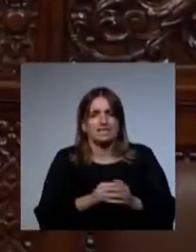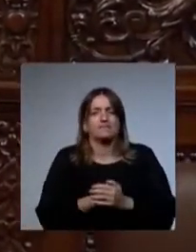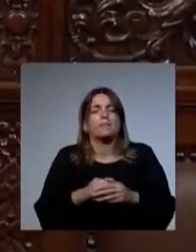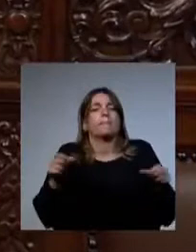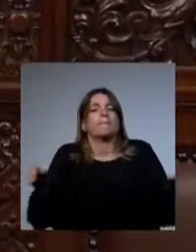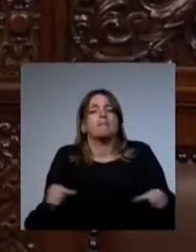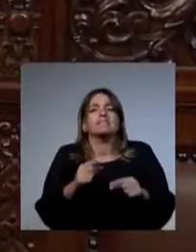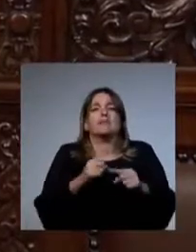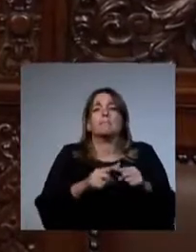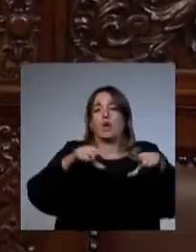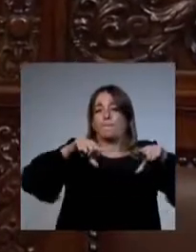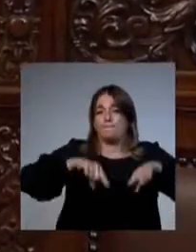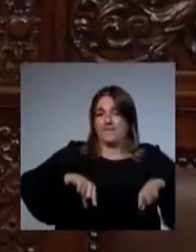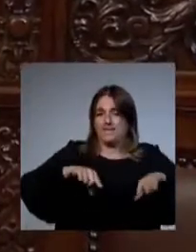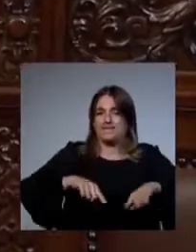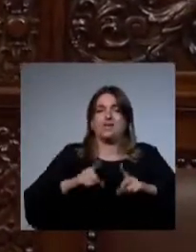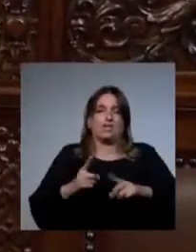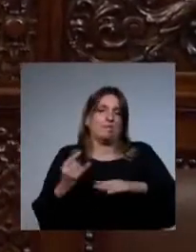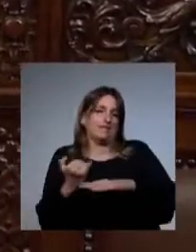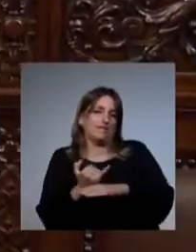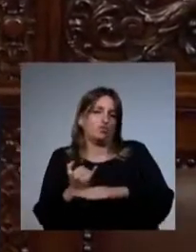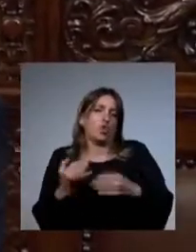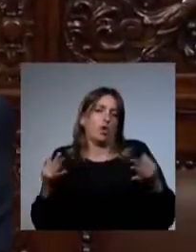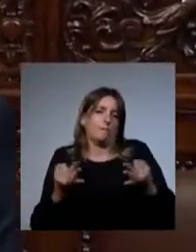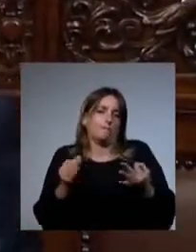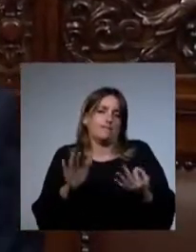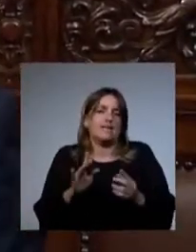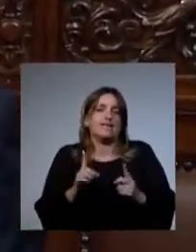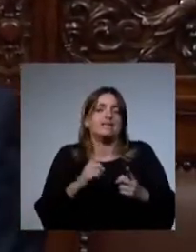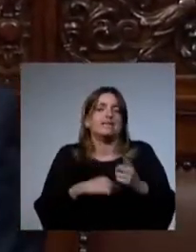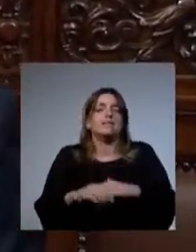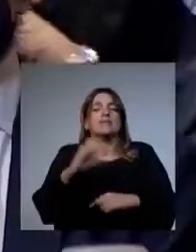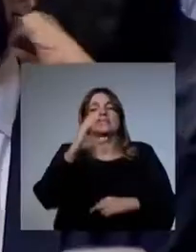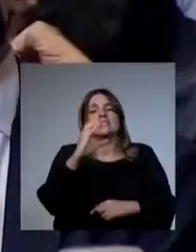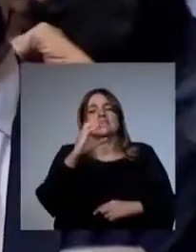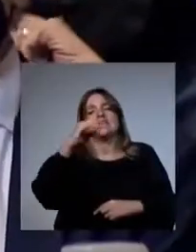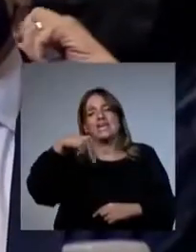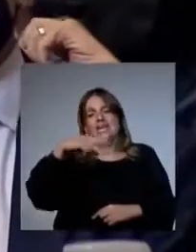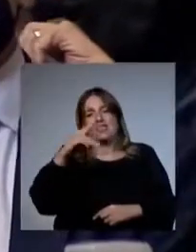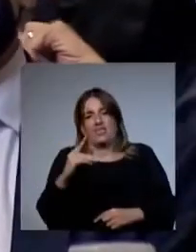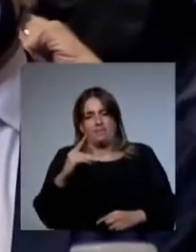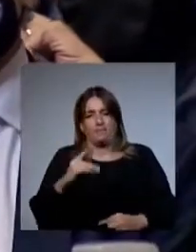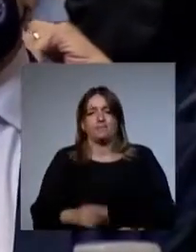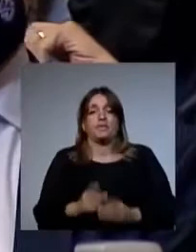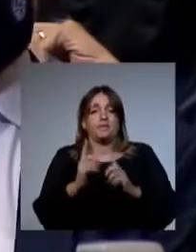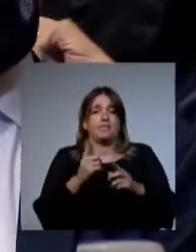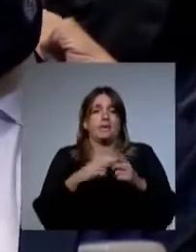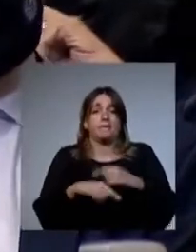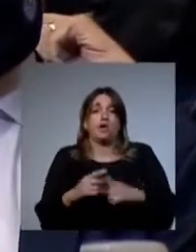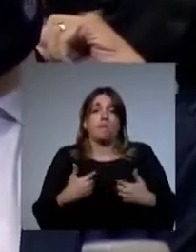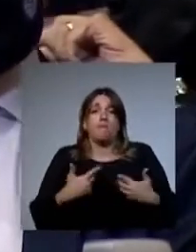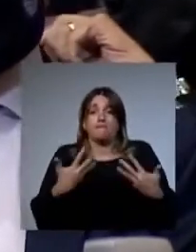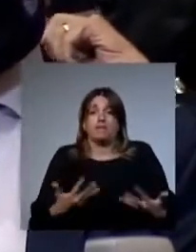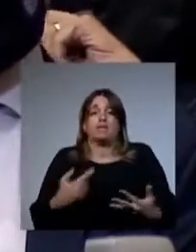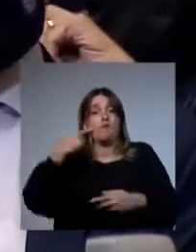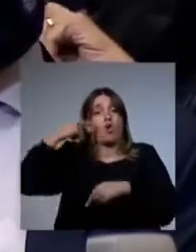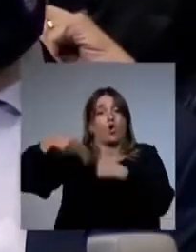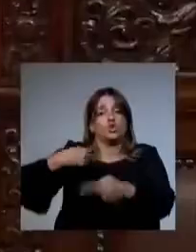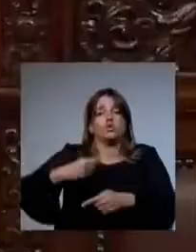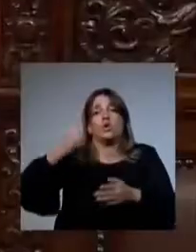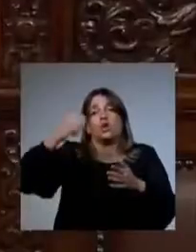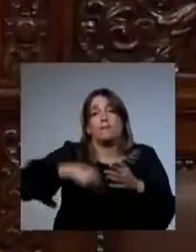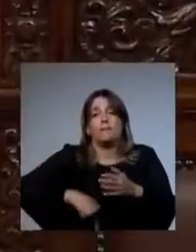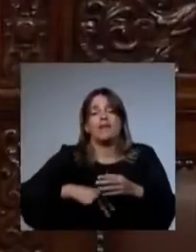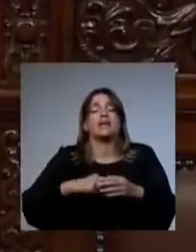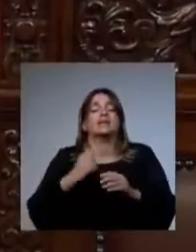tanto a través de los ministerios y los organismos correspondientes como de la CND. Y como se pretende continuar con el Plan